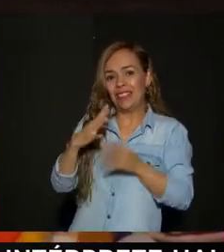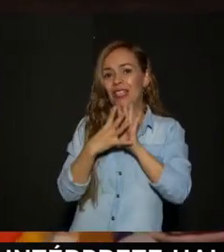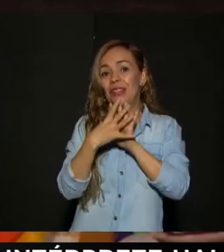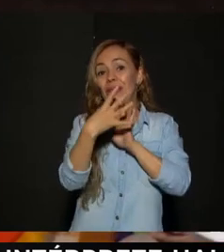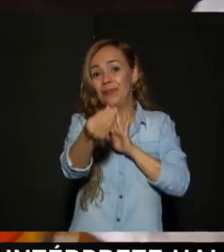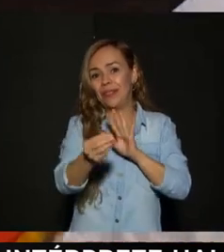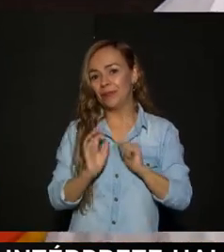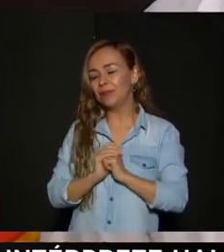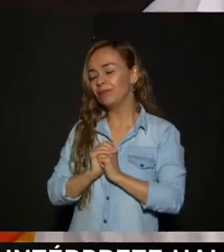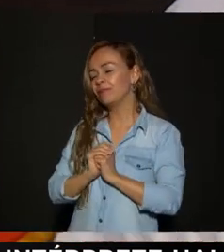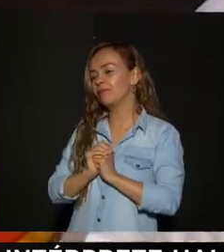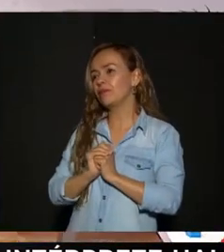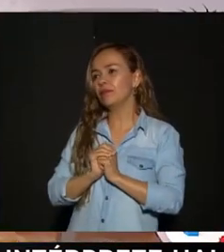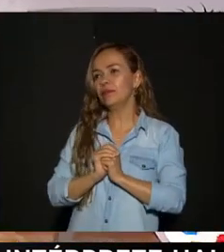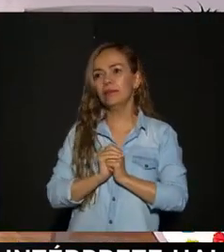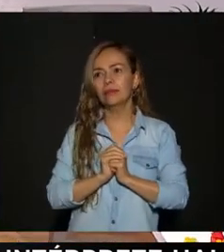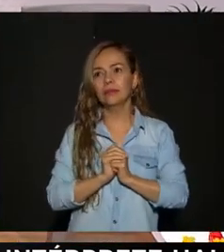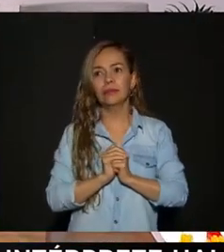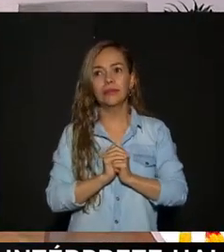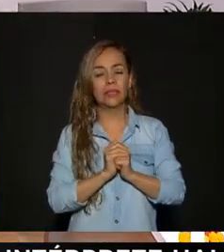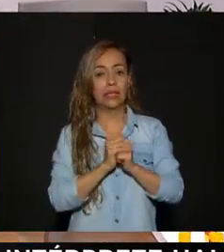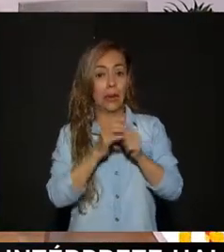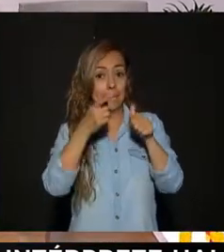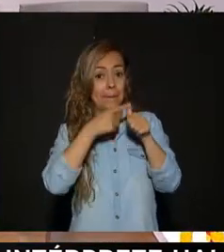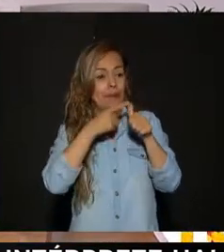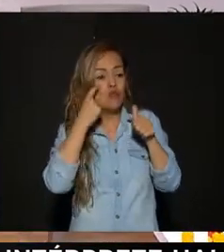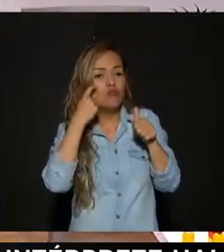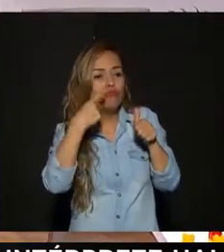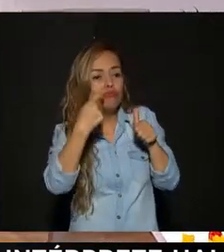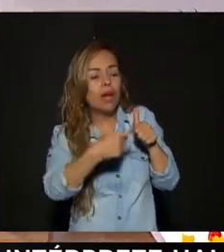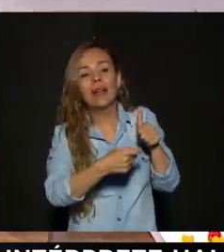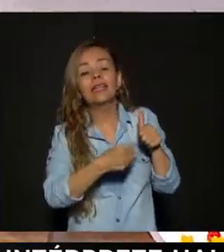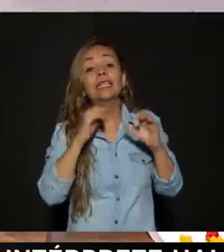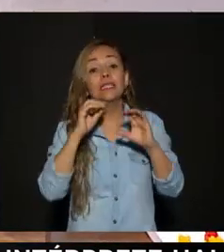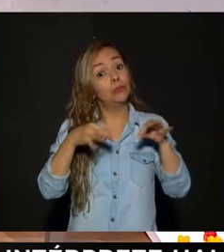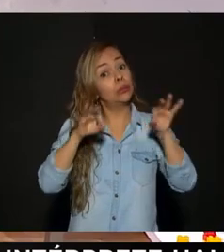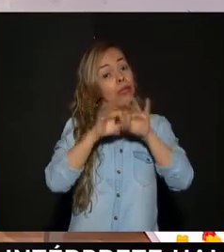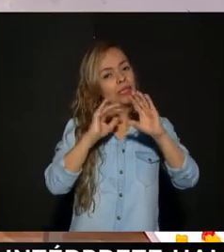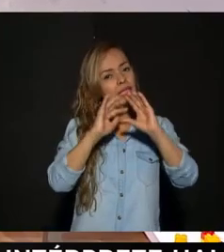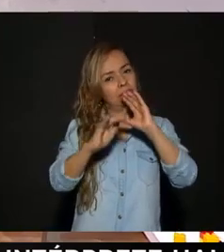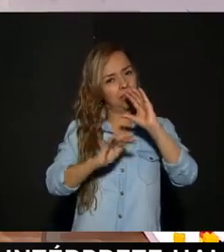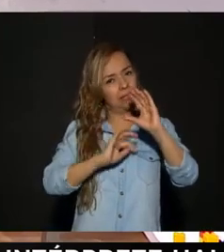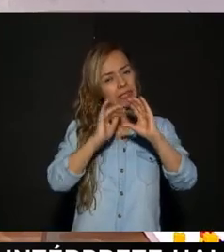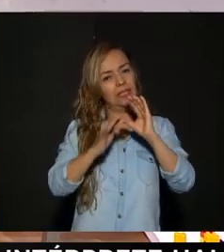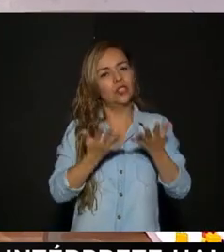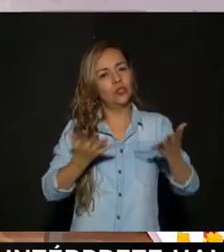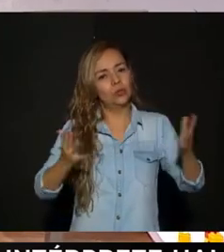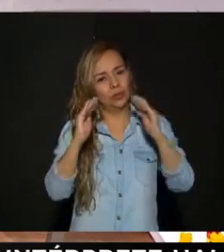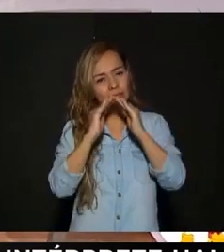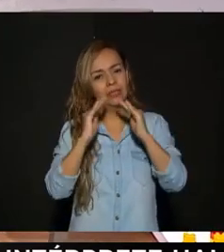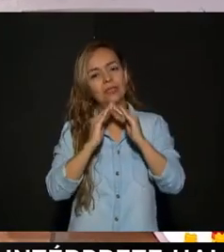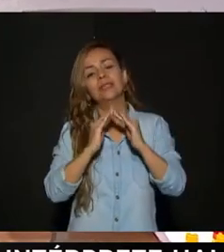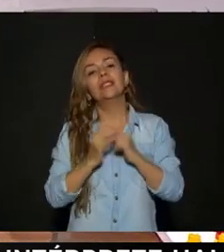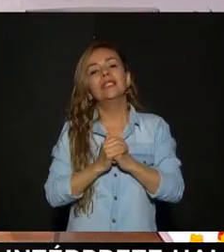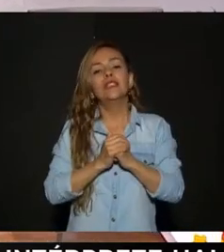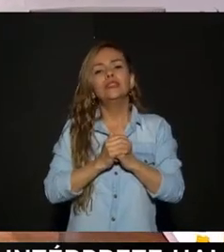científico con nosotros. Bueno, vamos a ir, bueno, a buscar, la idea es reciclar cosas que tengamos en la casa. Yo